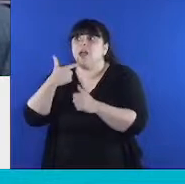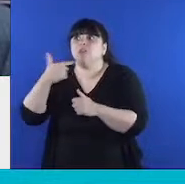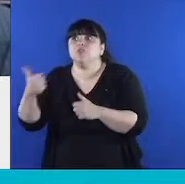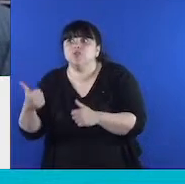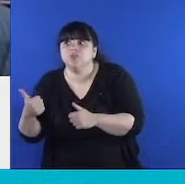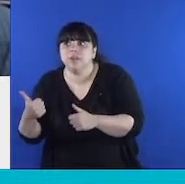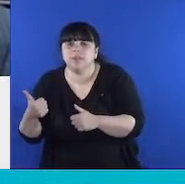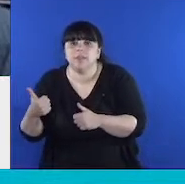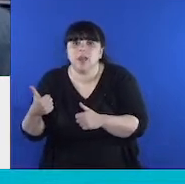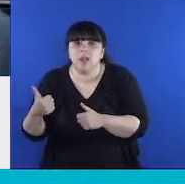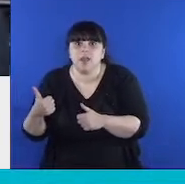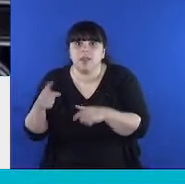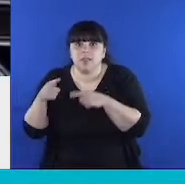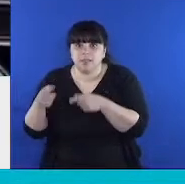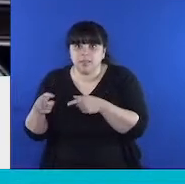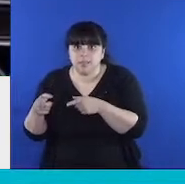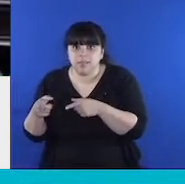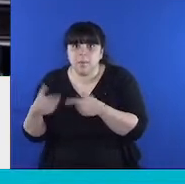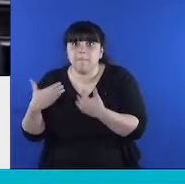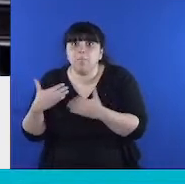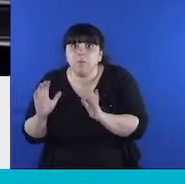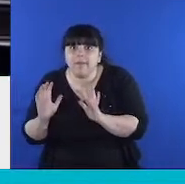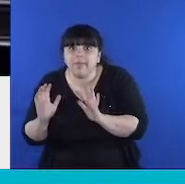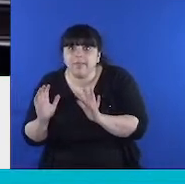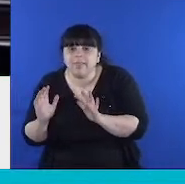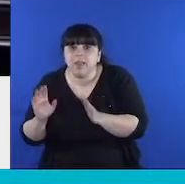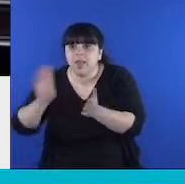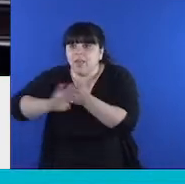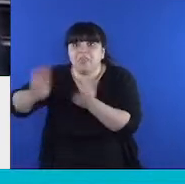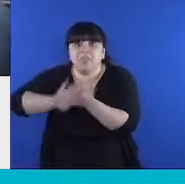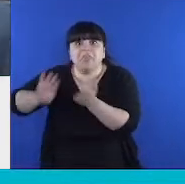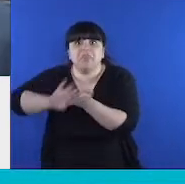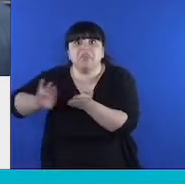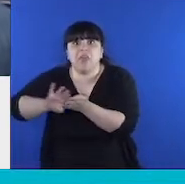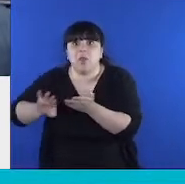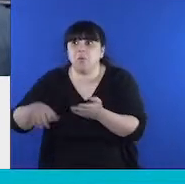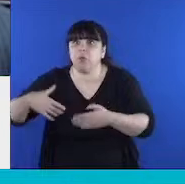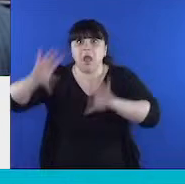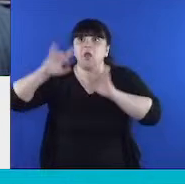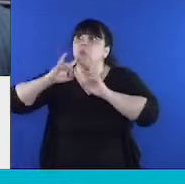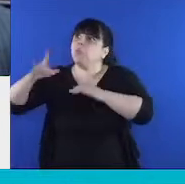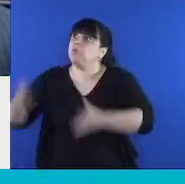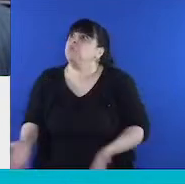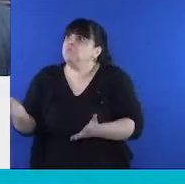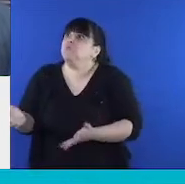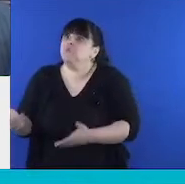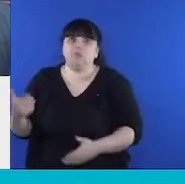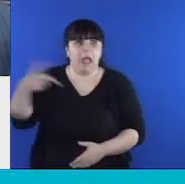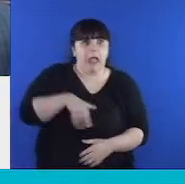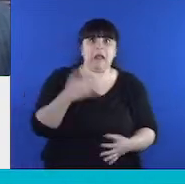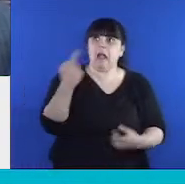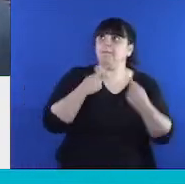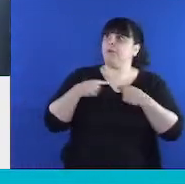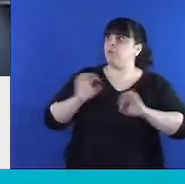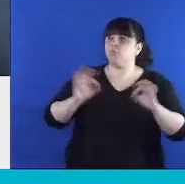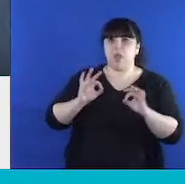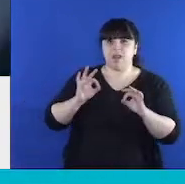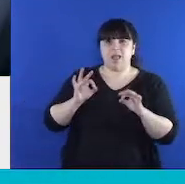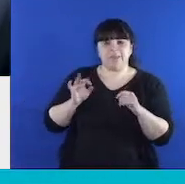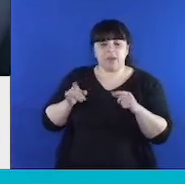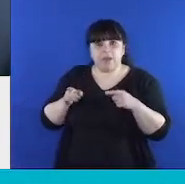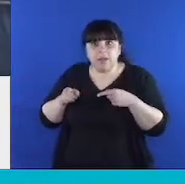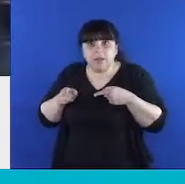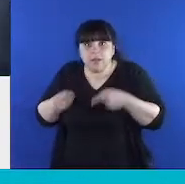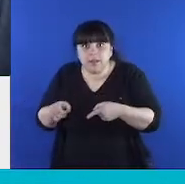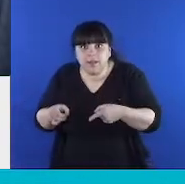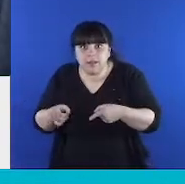pueden endeudarse sin pasar por esta legislatura. Y nos parece que este es un mecanismo que puede tender no solo a gambetear